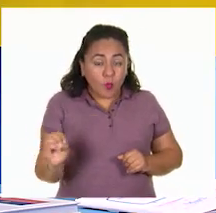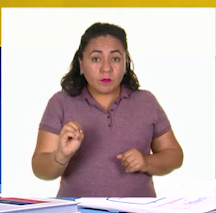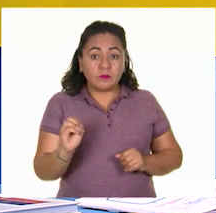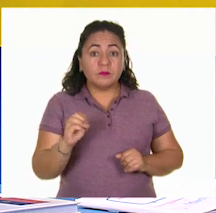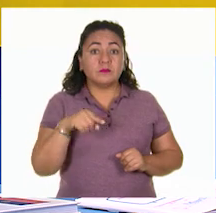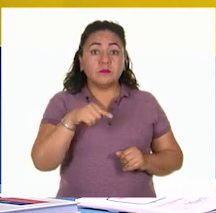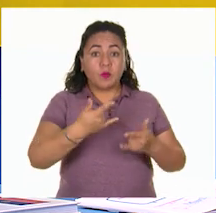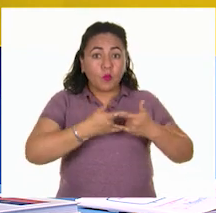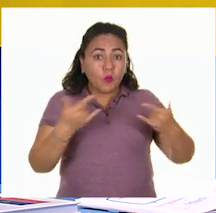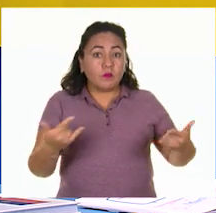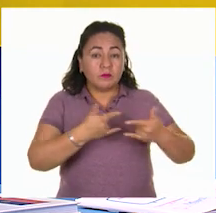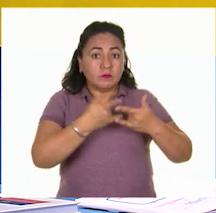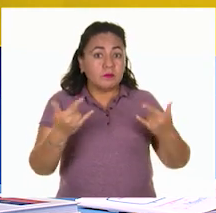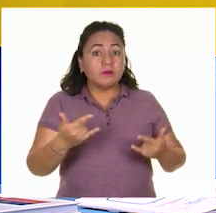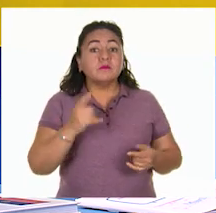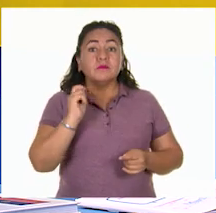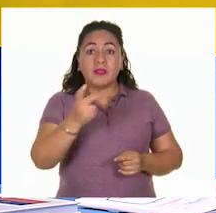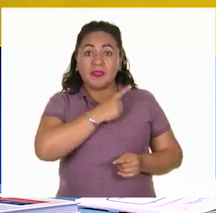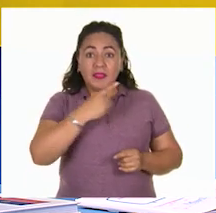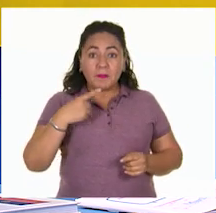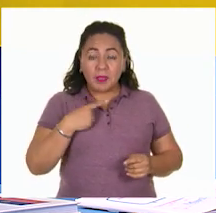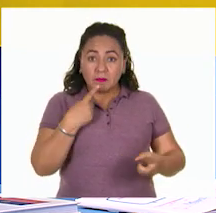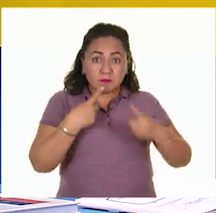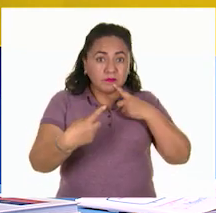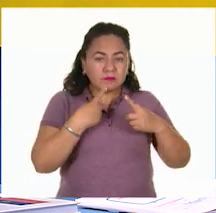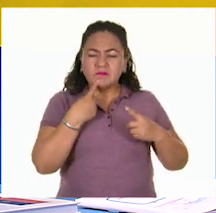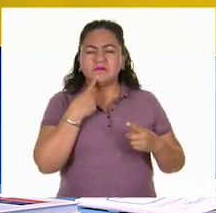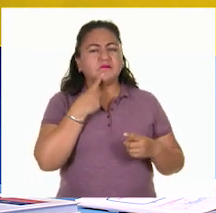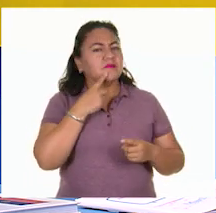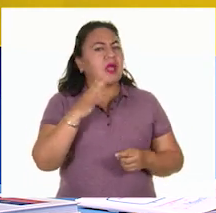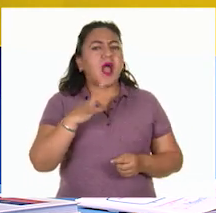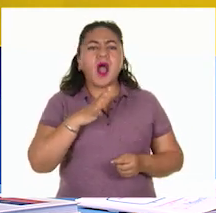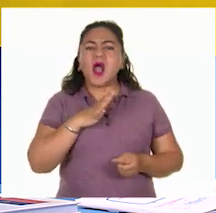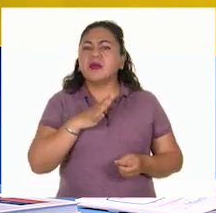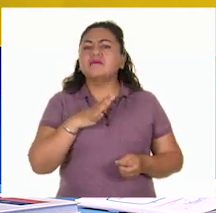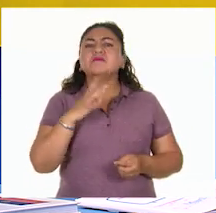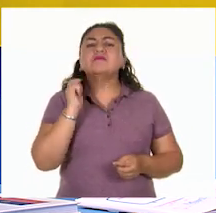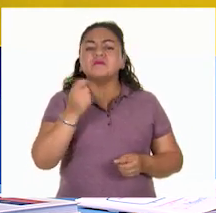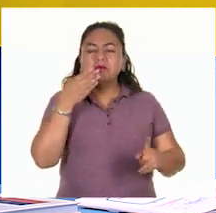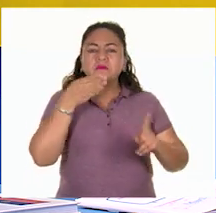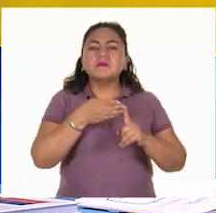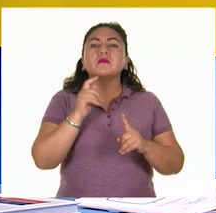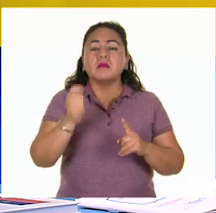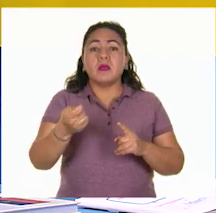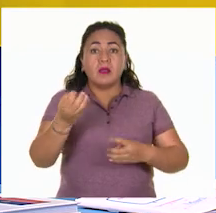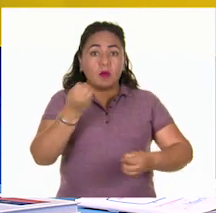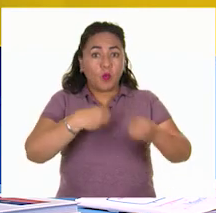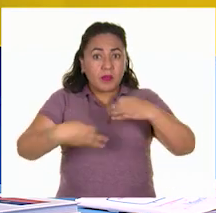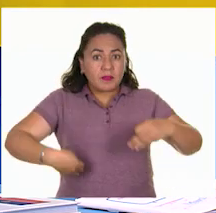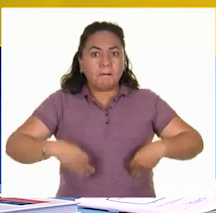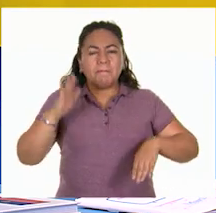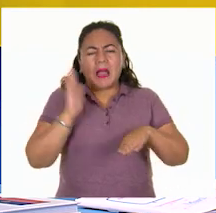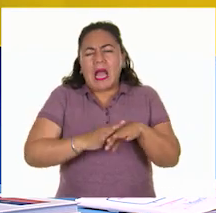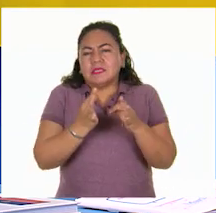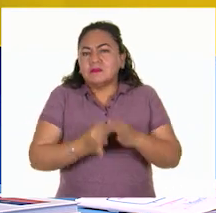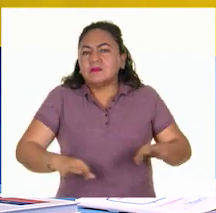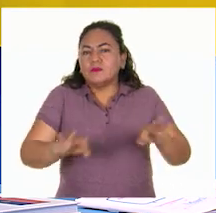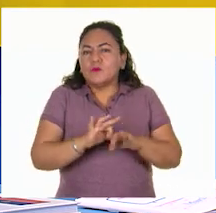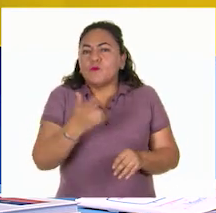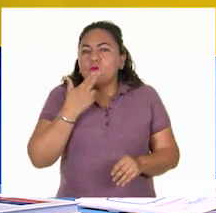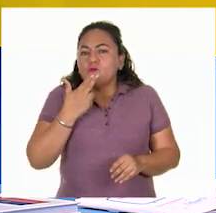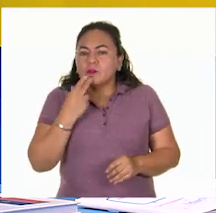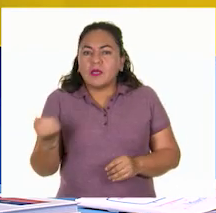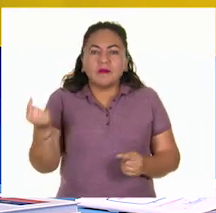los cuentos tengan diálogo, sí pueden recurrir a este recurso que en teatro es fundamental.